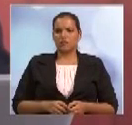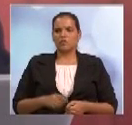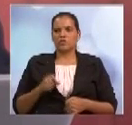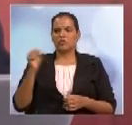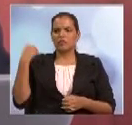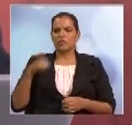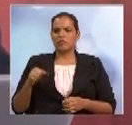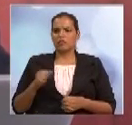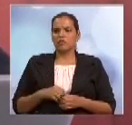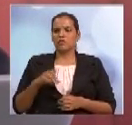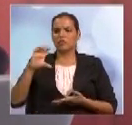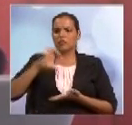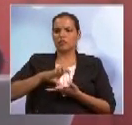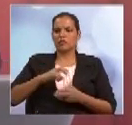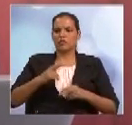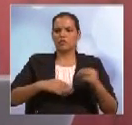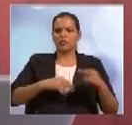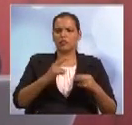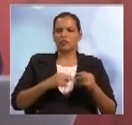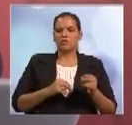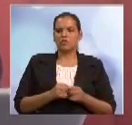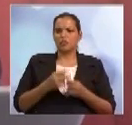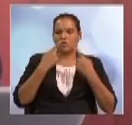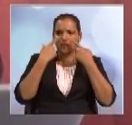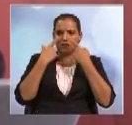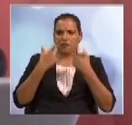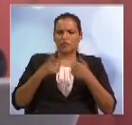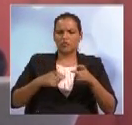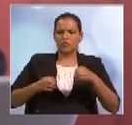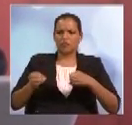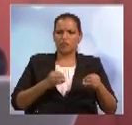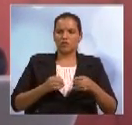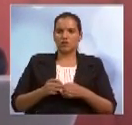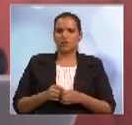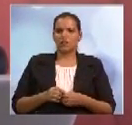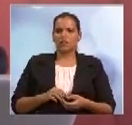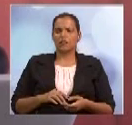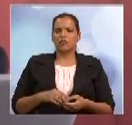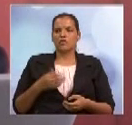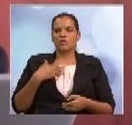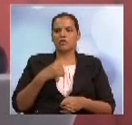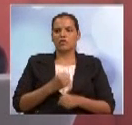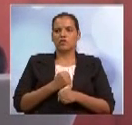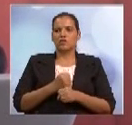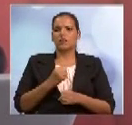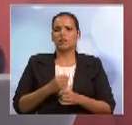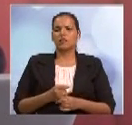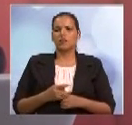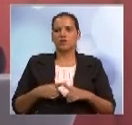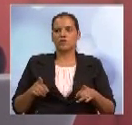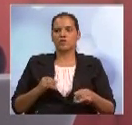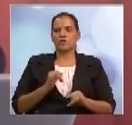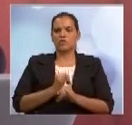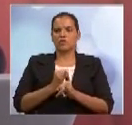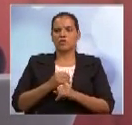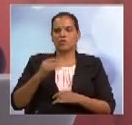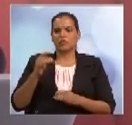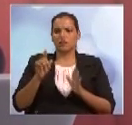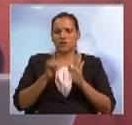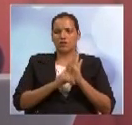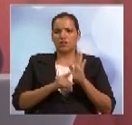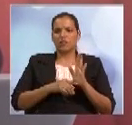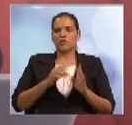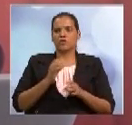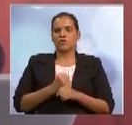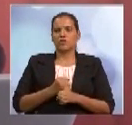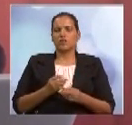en el sur de la ciudad se construirá la unidad de vigilancia comunitaria operarán allí instituciones de justicia para que los procesos legales